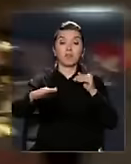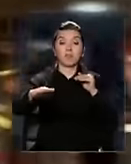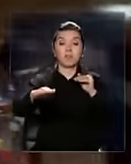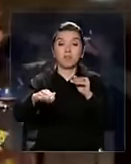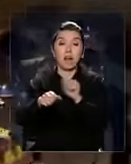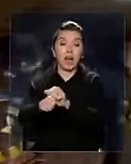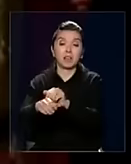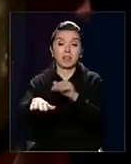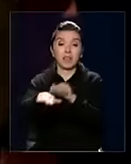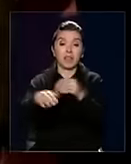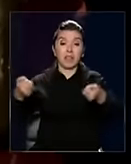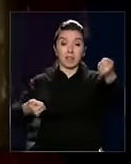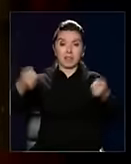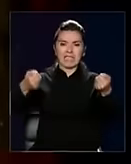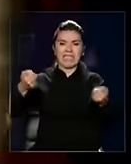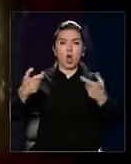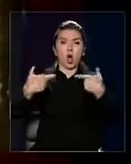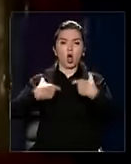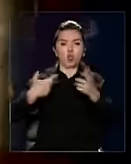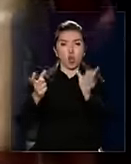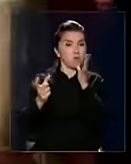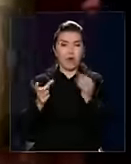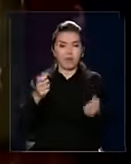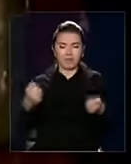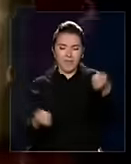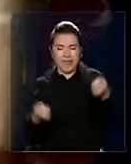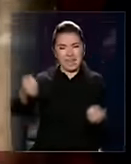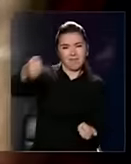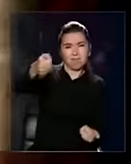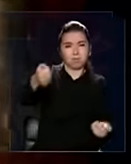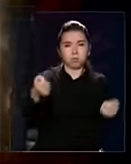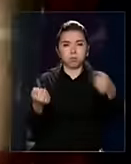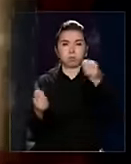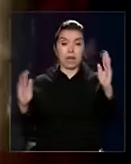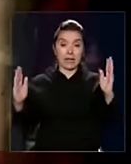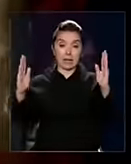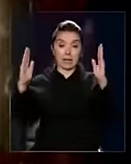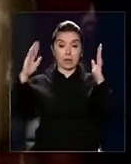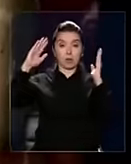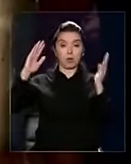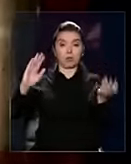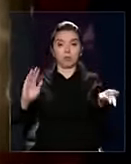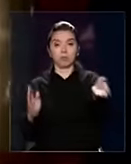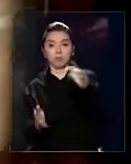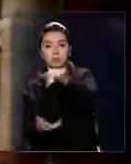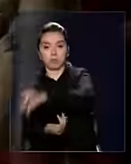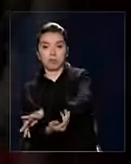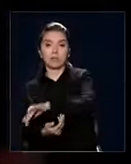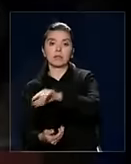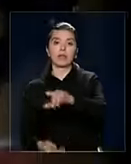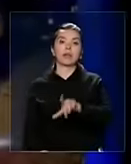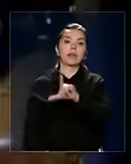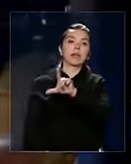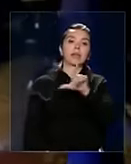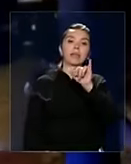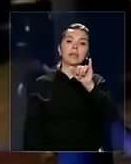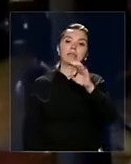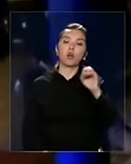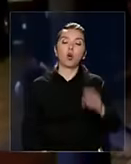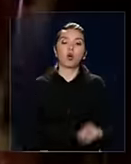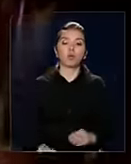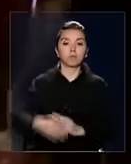de que el conductor perdiera el control del camión en que viajaban y sufrieran un accidente en las cercanías de Yico. De 20